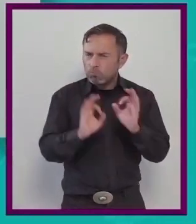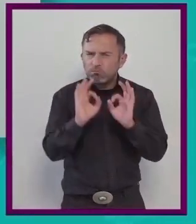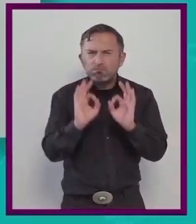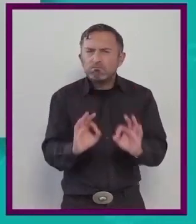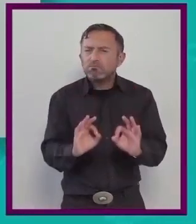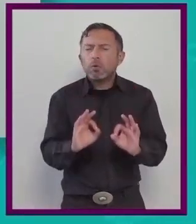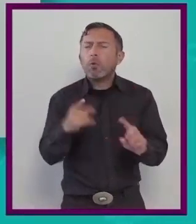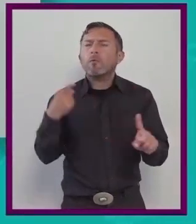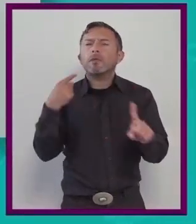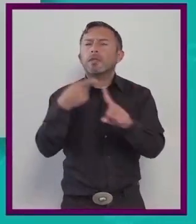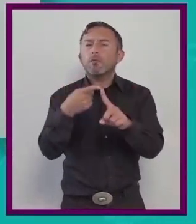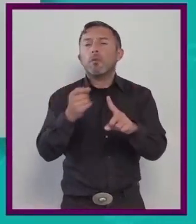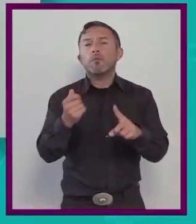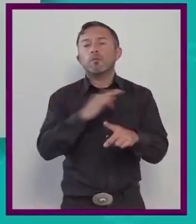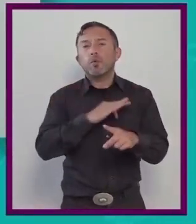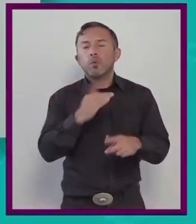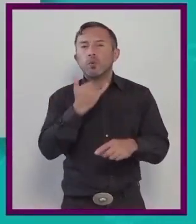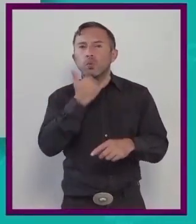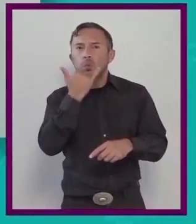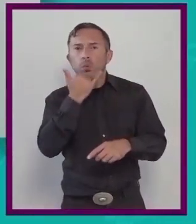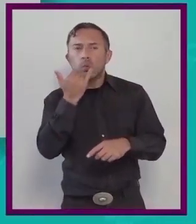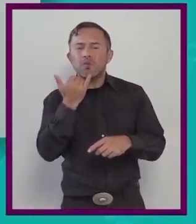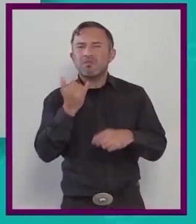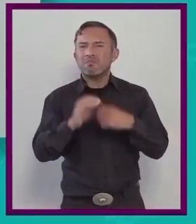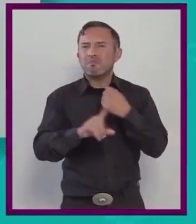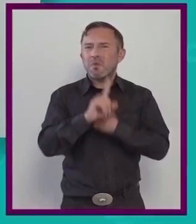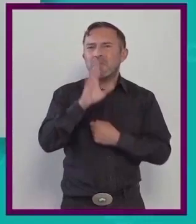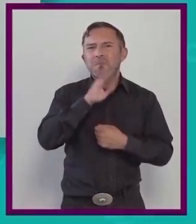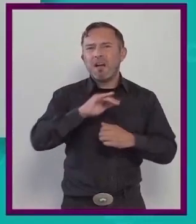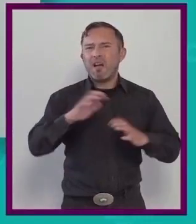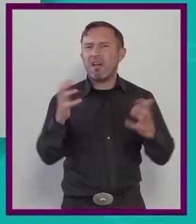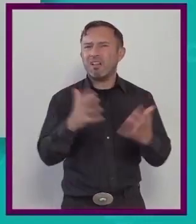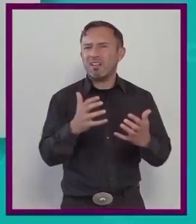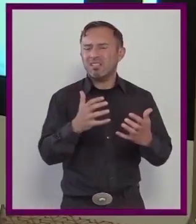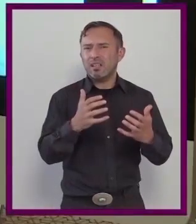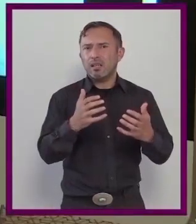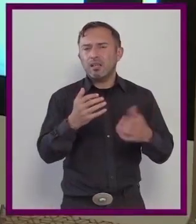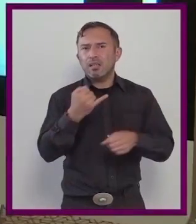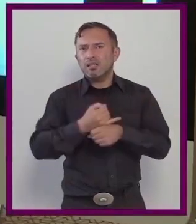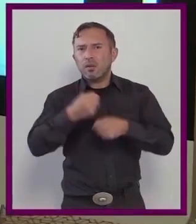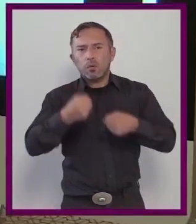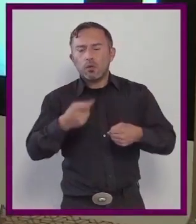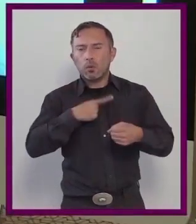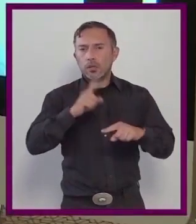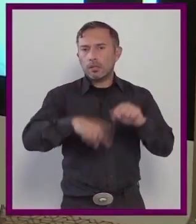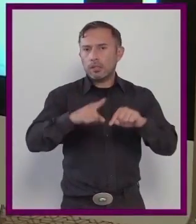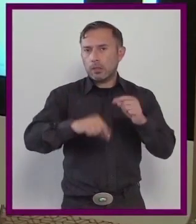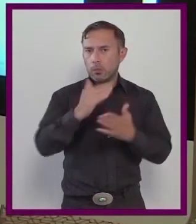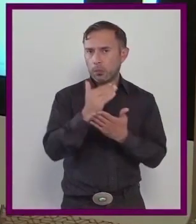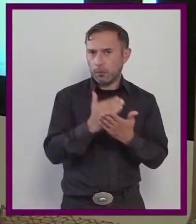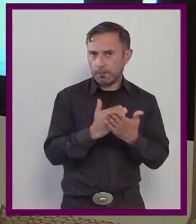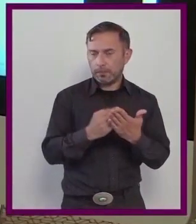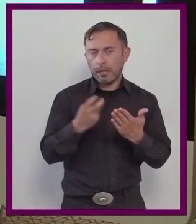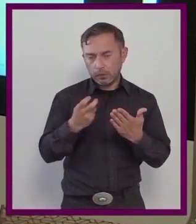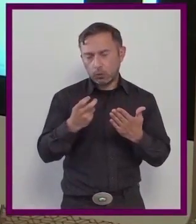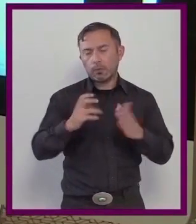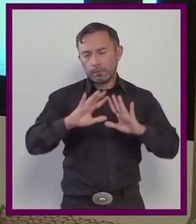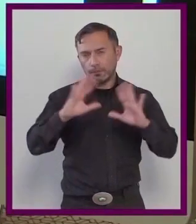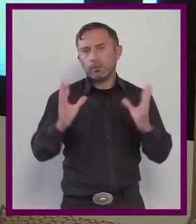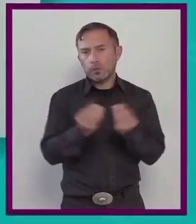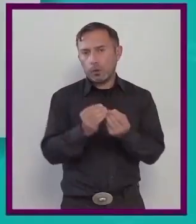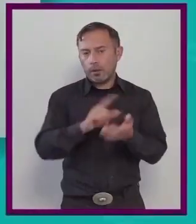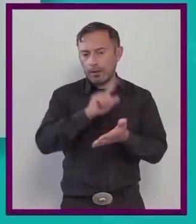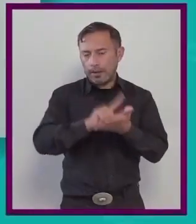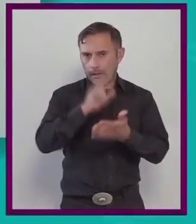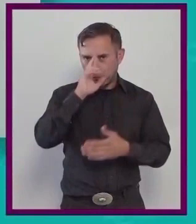apegada a derecho, tiene como finalidad combatir la inseguridad y disminuirla. Con todo esto se va a fortalecer el Estado de